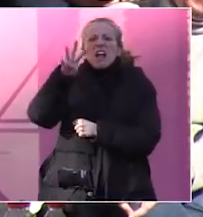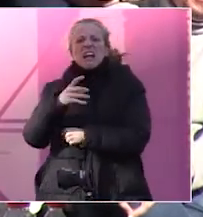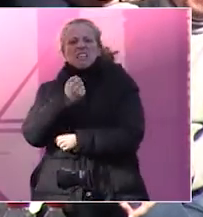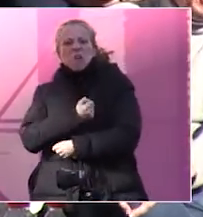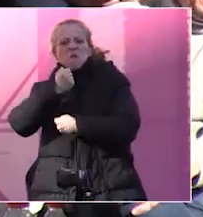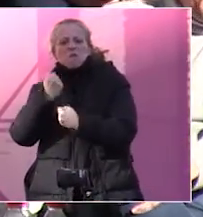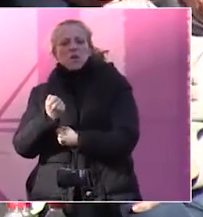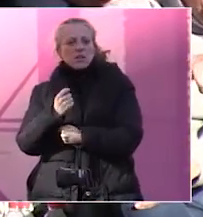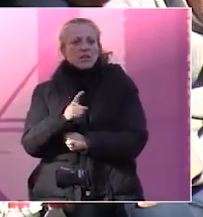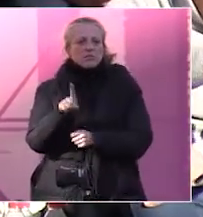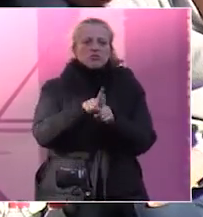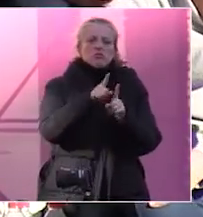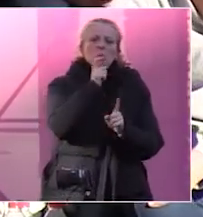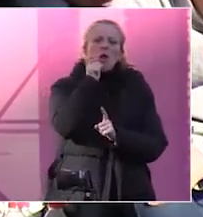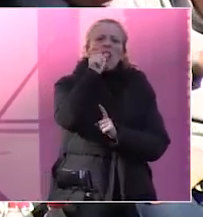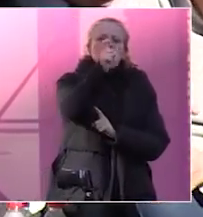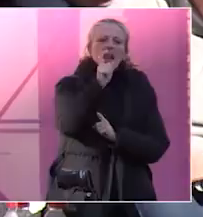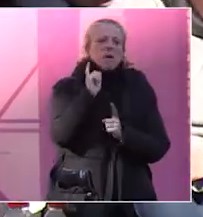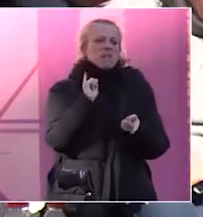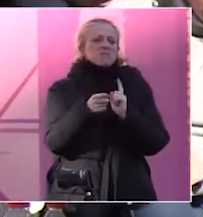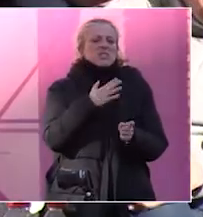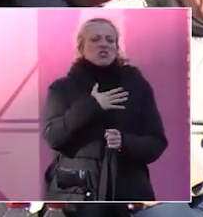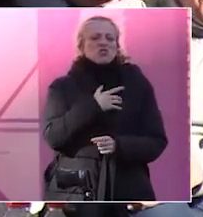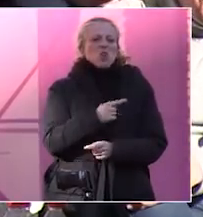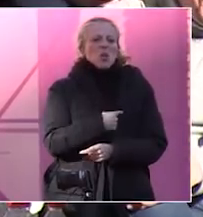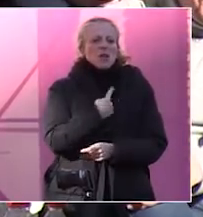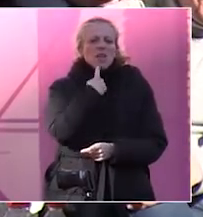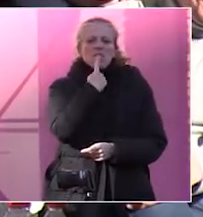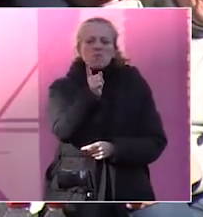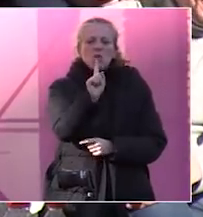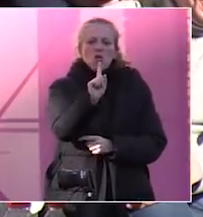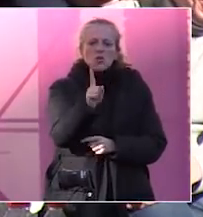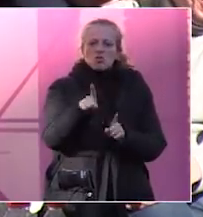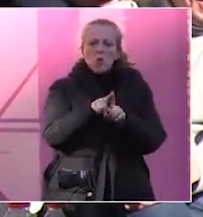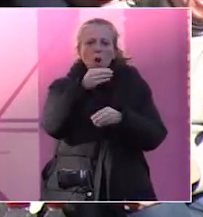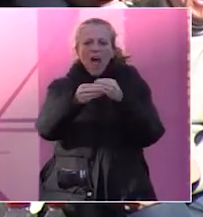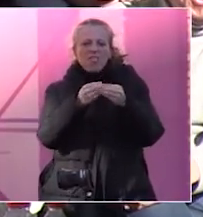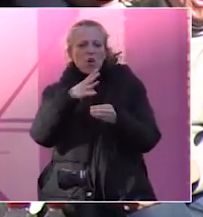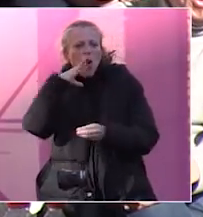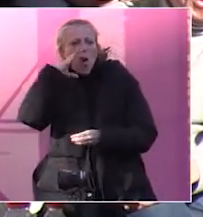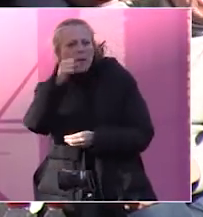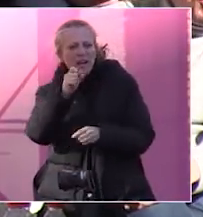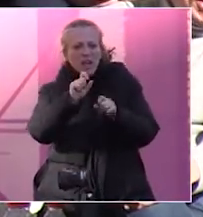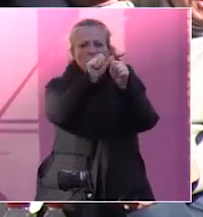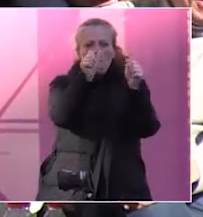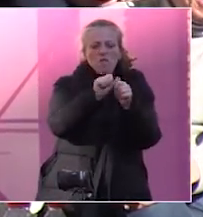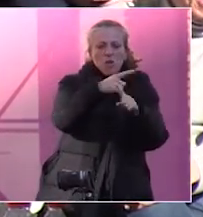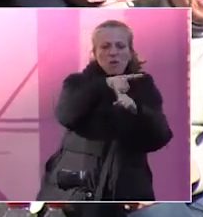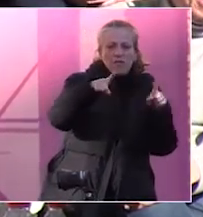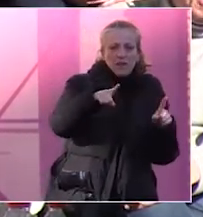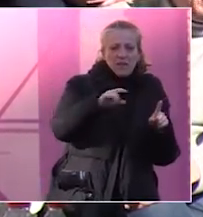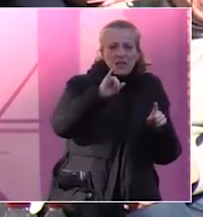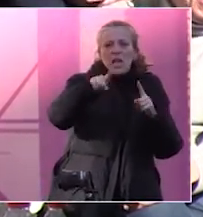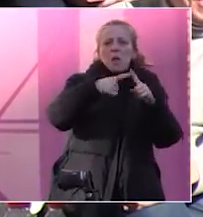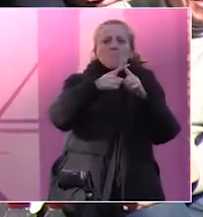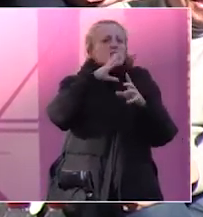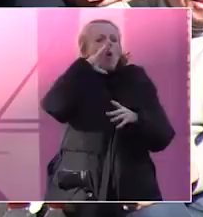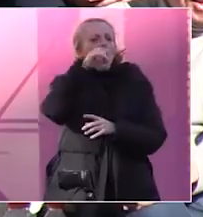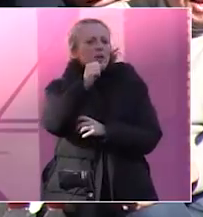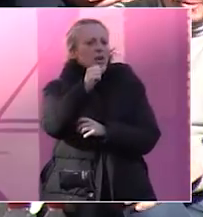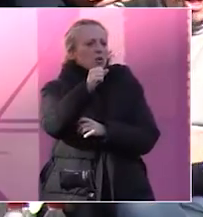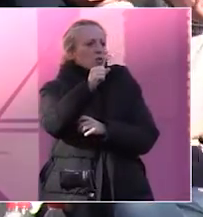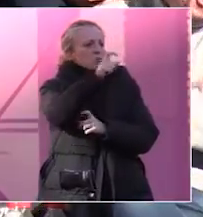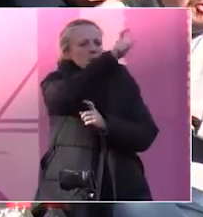palabra soberanía, sin llenarla de contenido, haciendo, gobernando de otra manera y gobernando para todos los ciudadanos. Porque